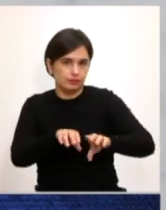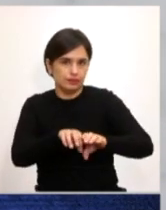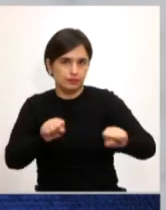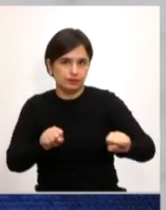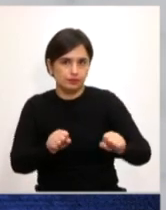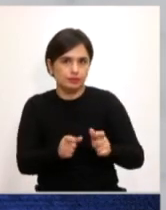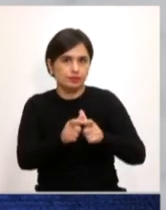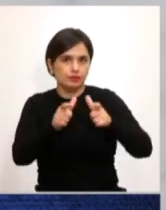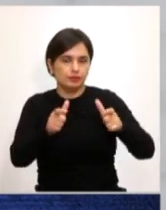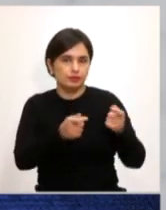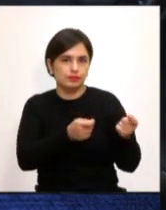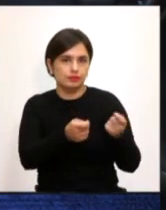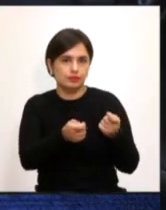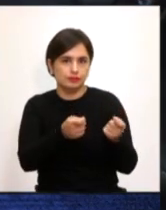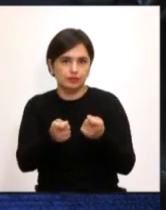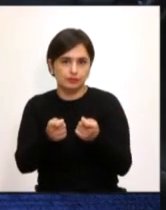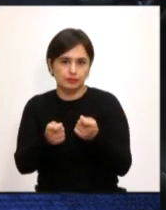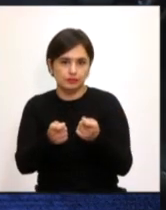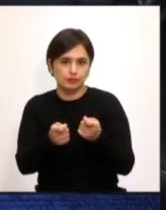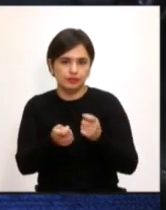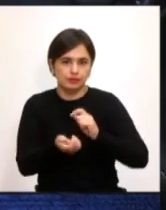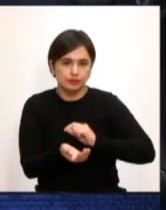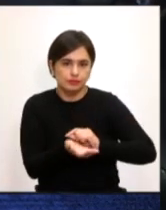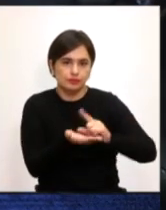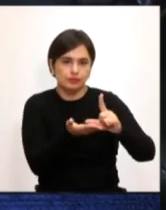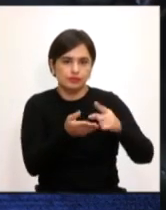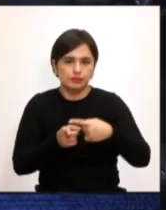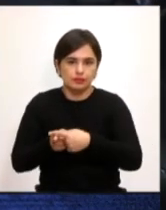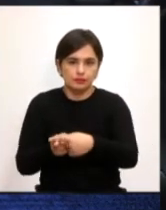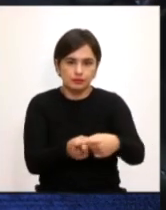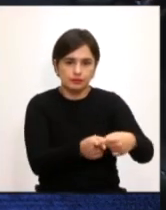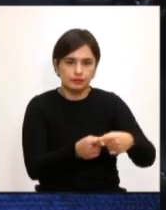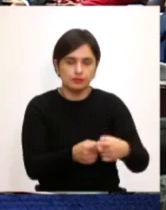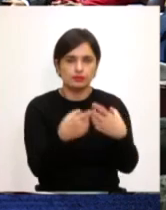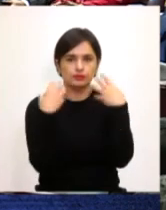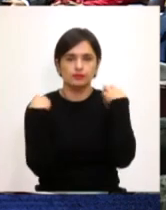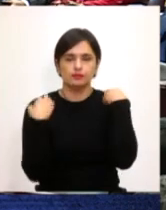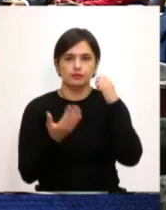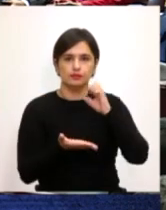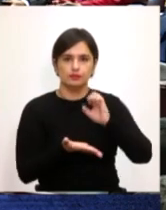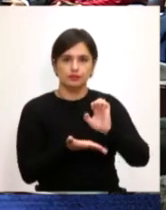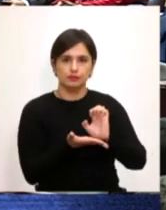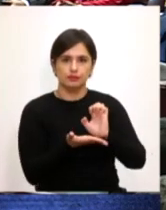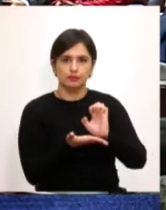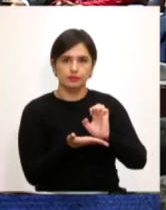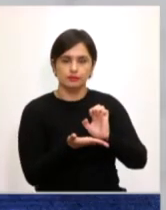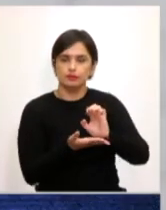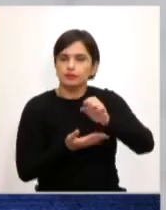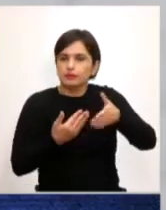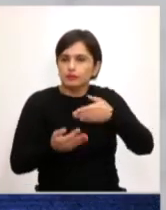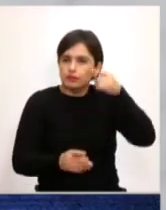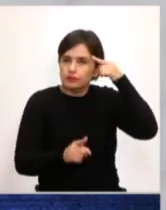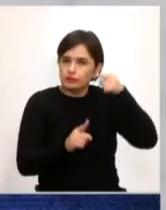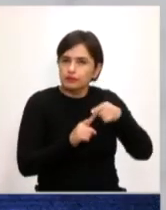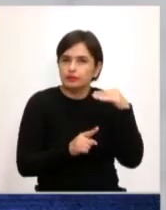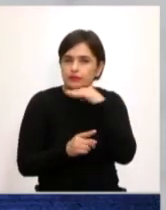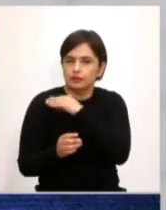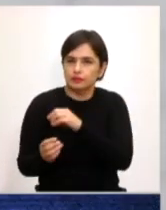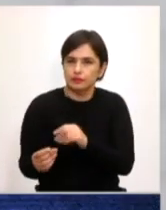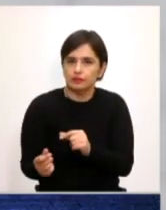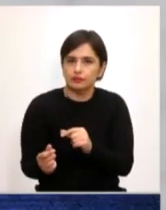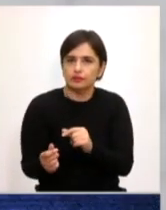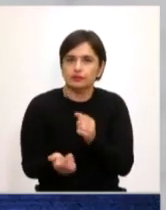el crecimiento económico, el progreso social y la responsabilidad fiscal, que busca dar celeridad a